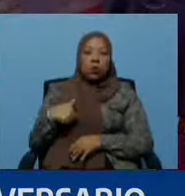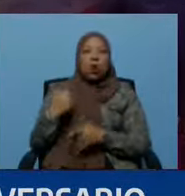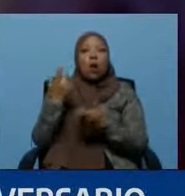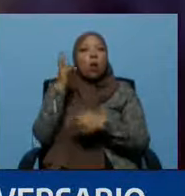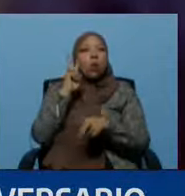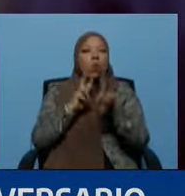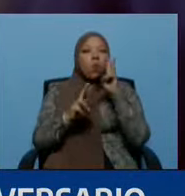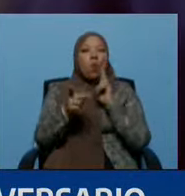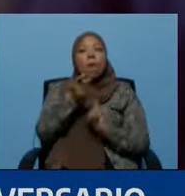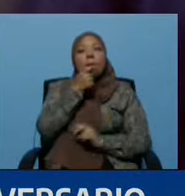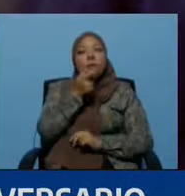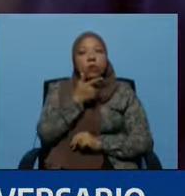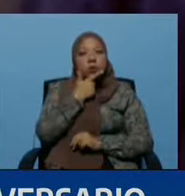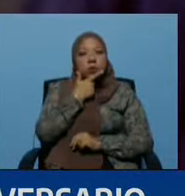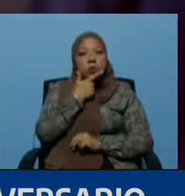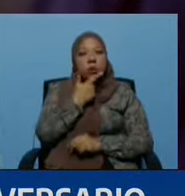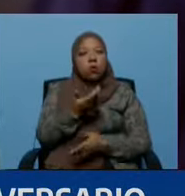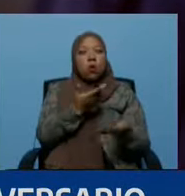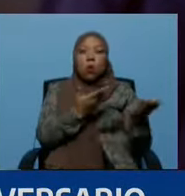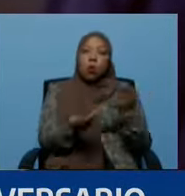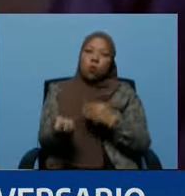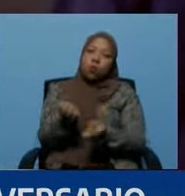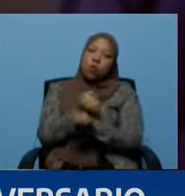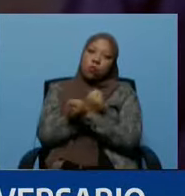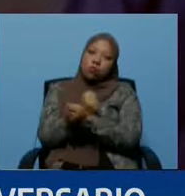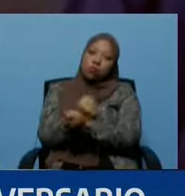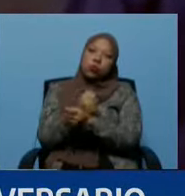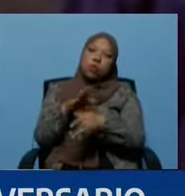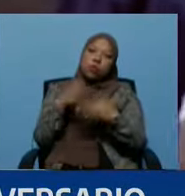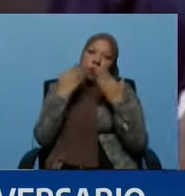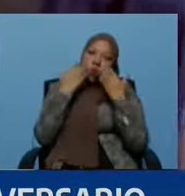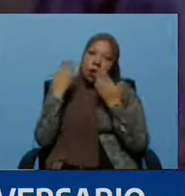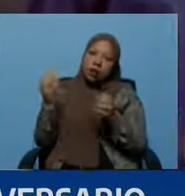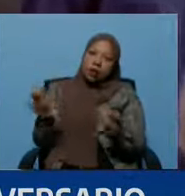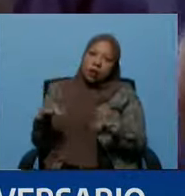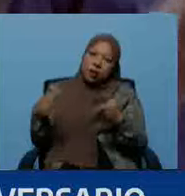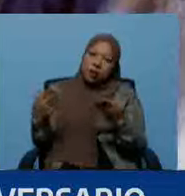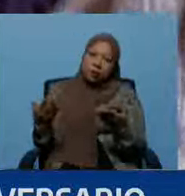limpio y garantizado. Recibo con mucho amor este regalo.